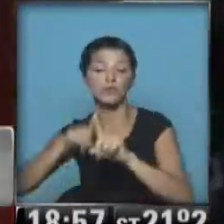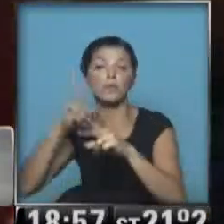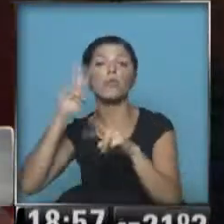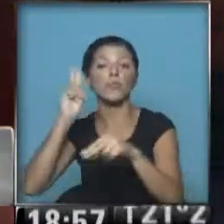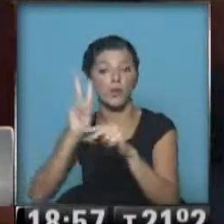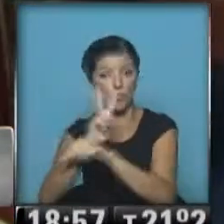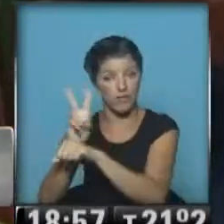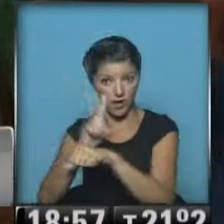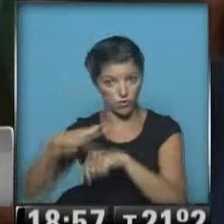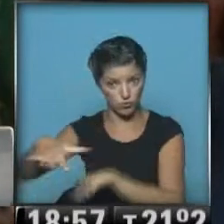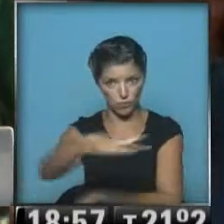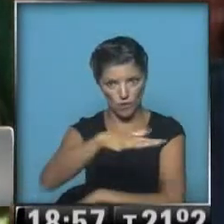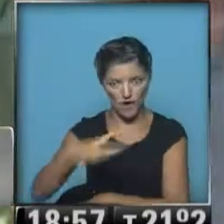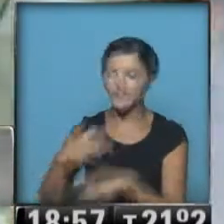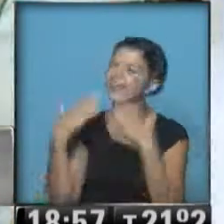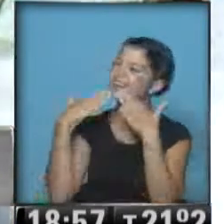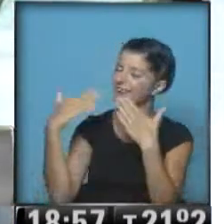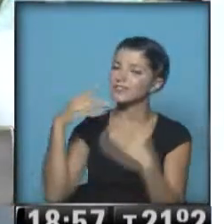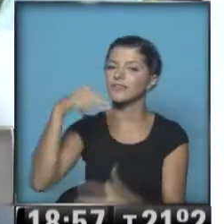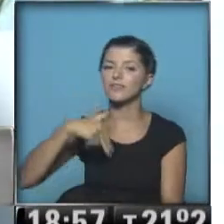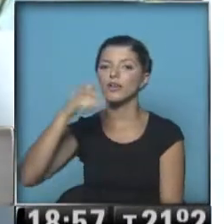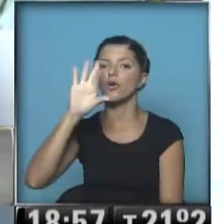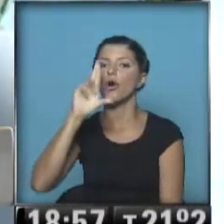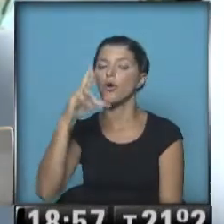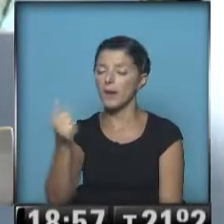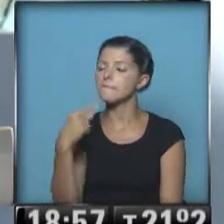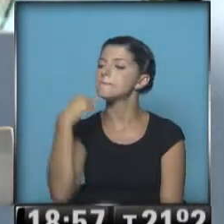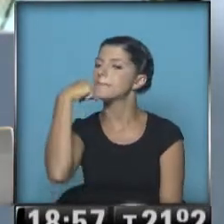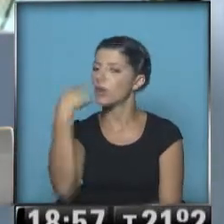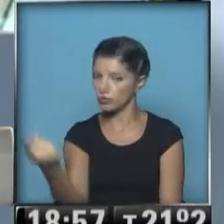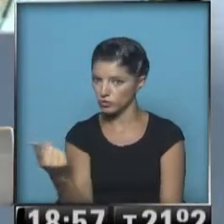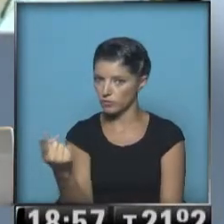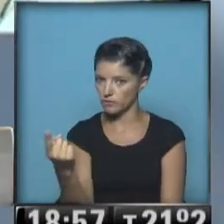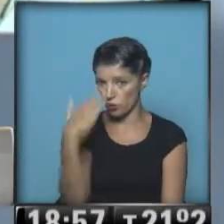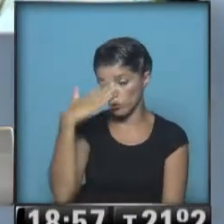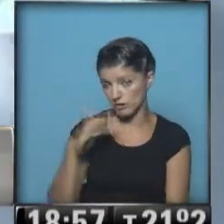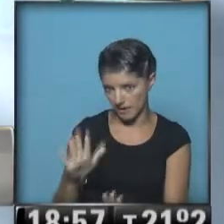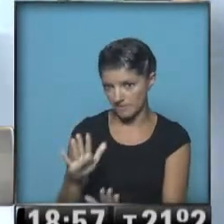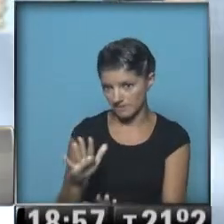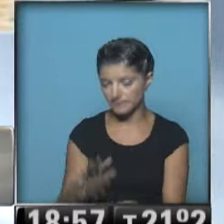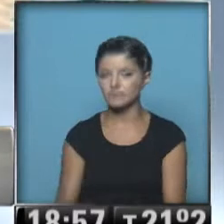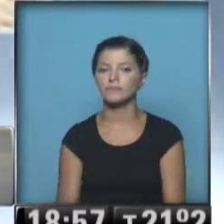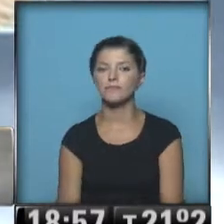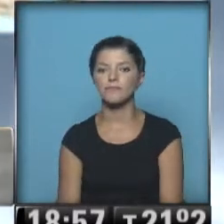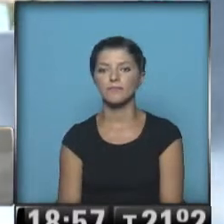protegidas. Bien, gracias, Charlie. Norita, una pregunta te hago, última, a Norita.